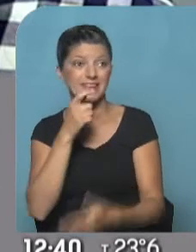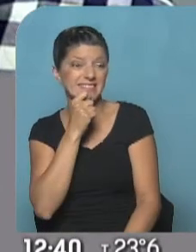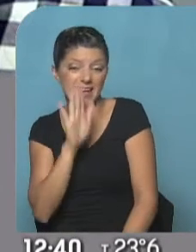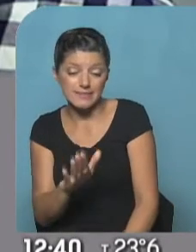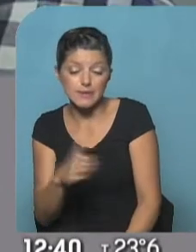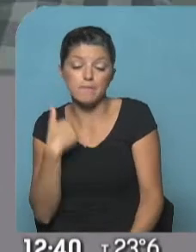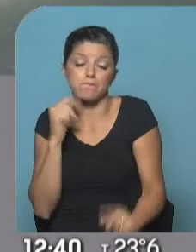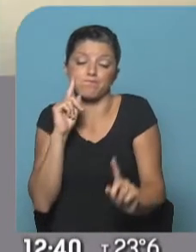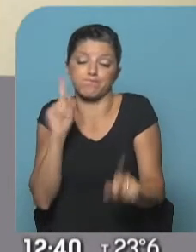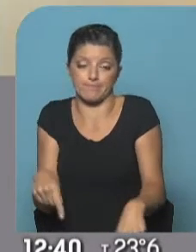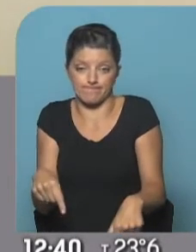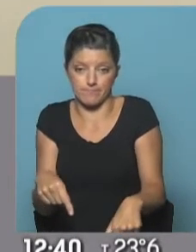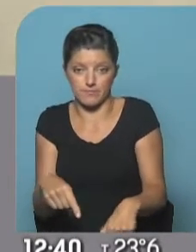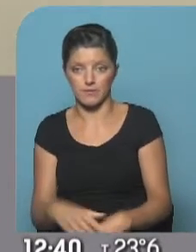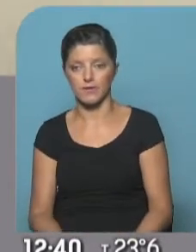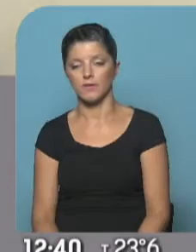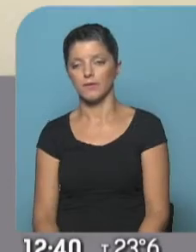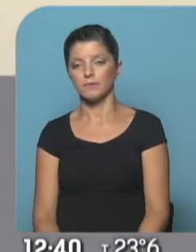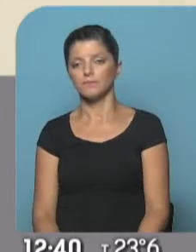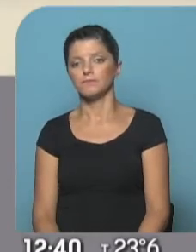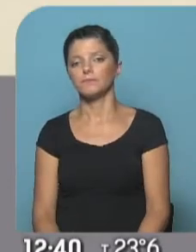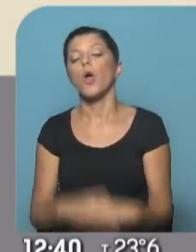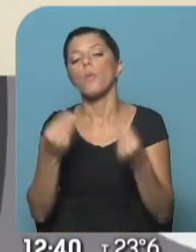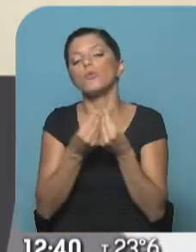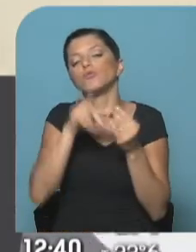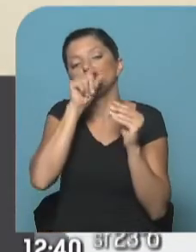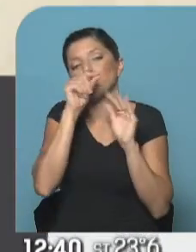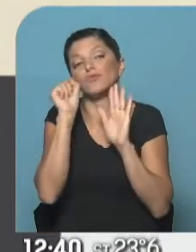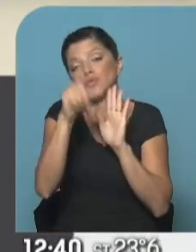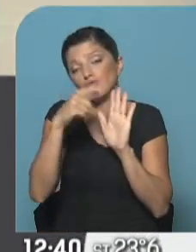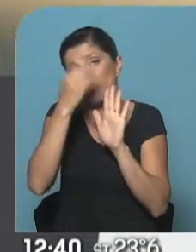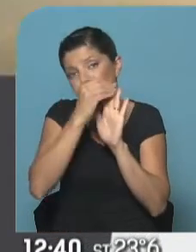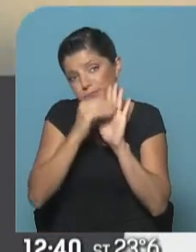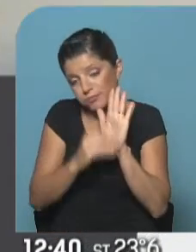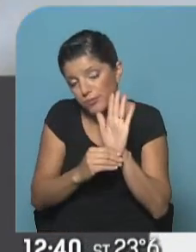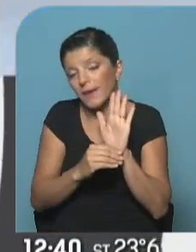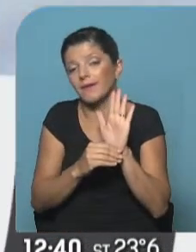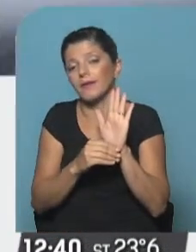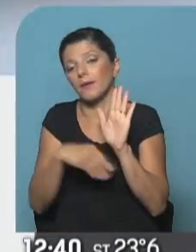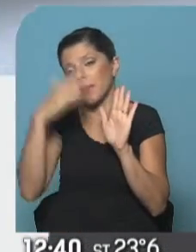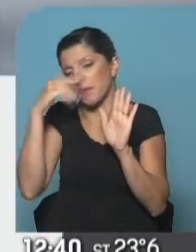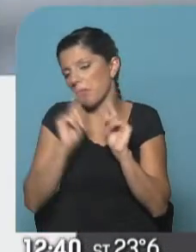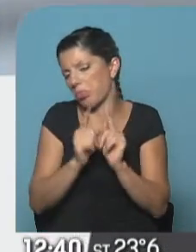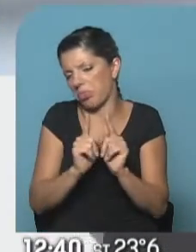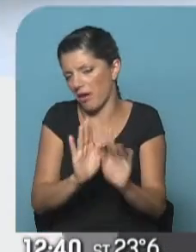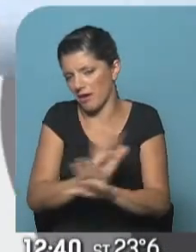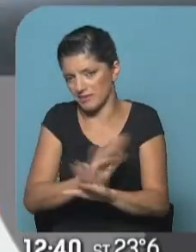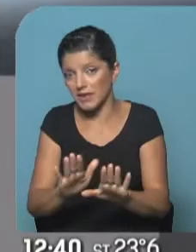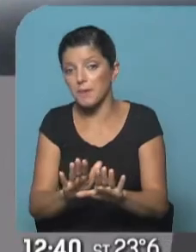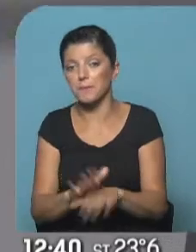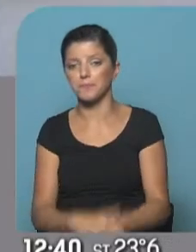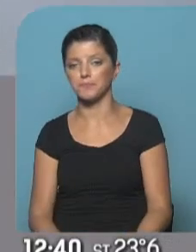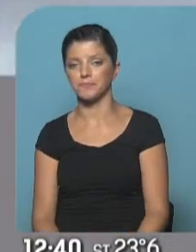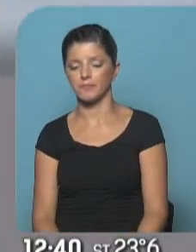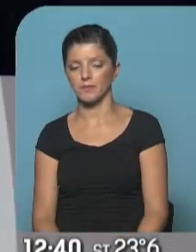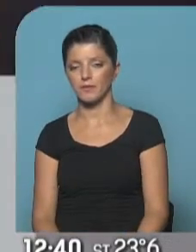lo sabemos, porque muchas de las políticas o de los tweets de Donald Trump, las declamaciones, ¿no? que quedan en el Congreso abiertas